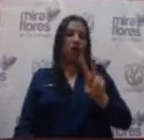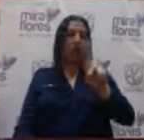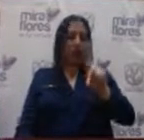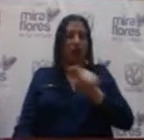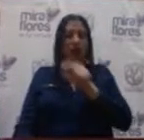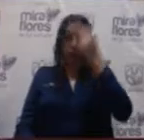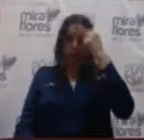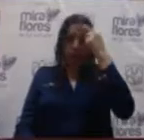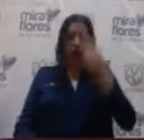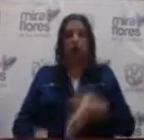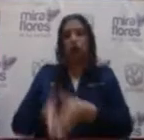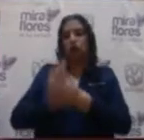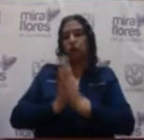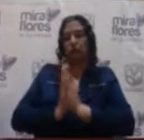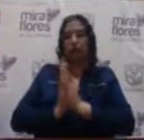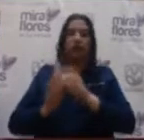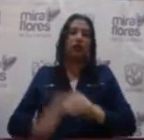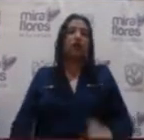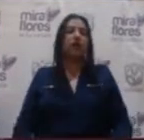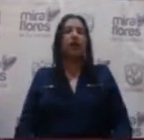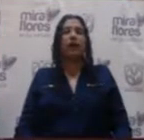pedido que es extra